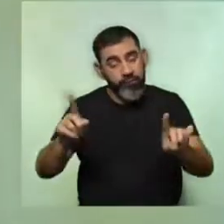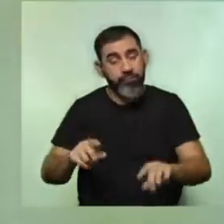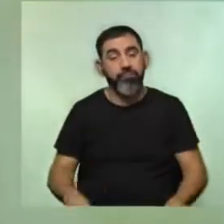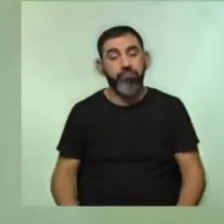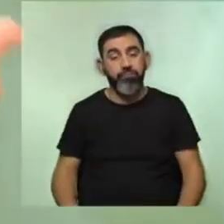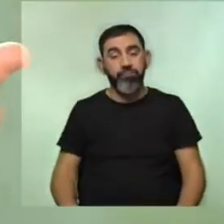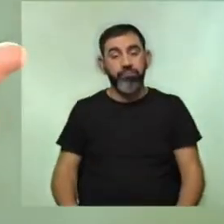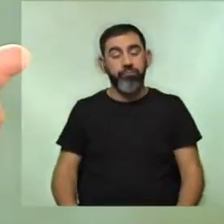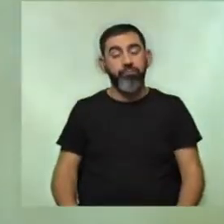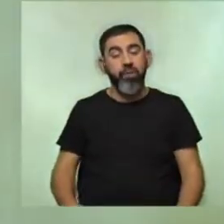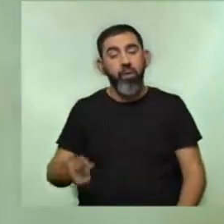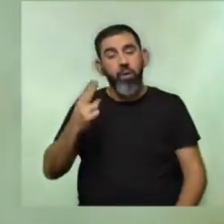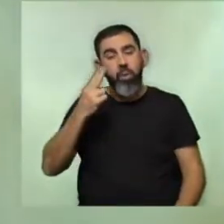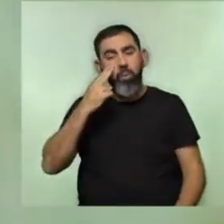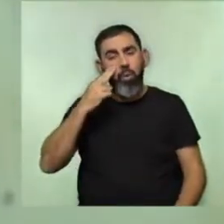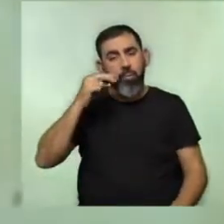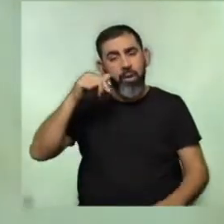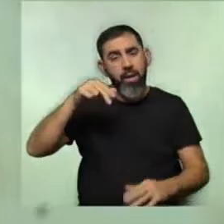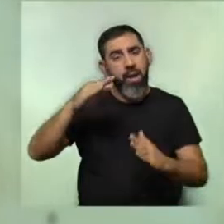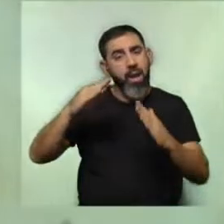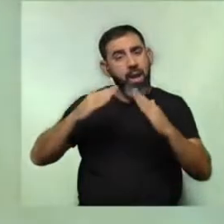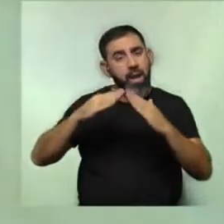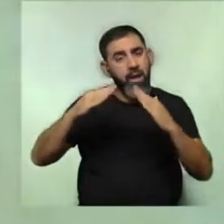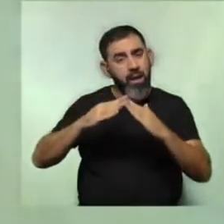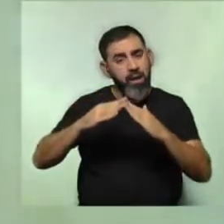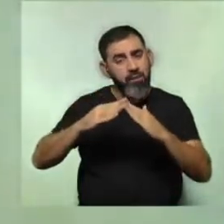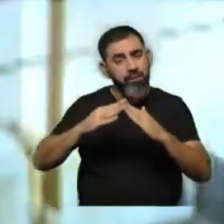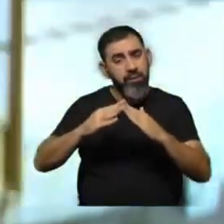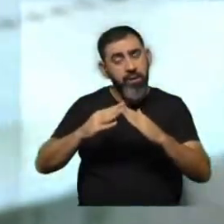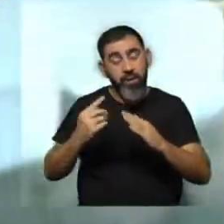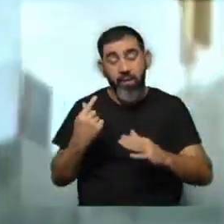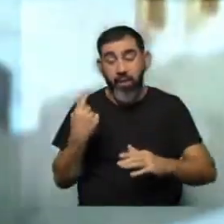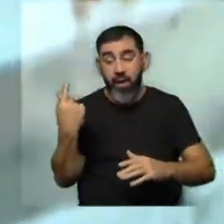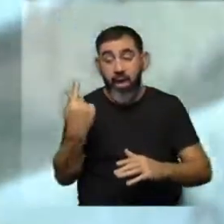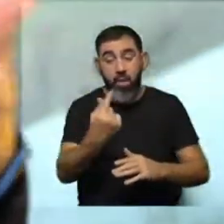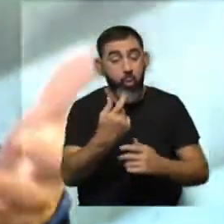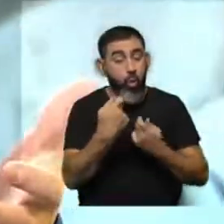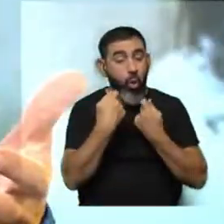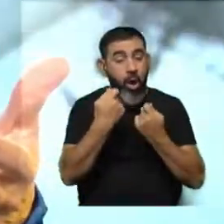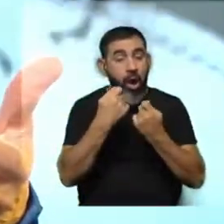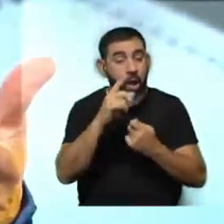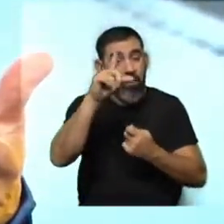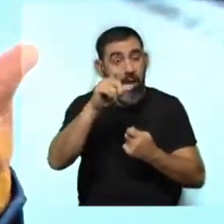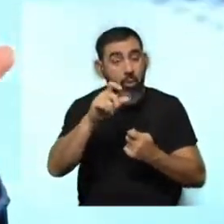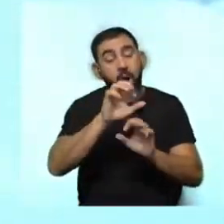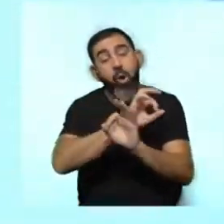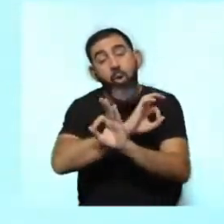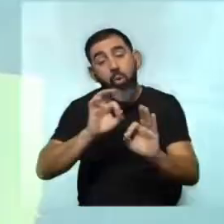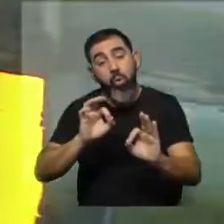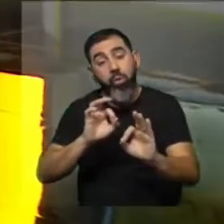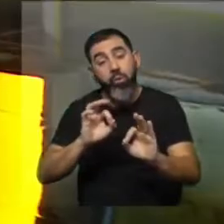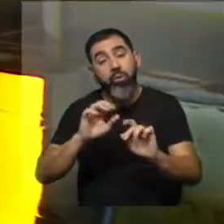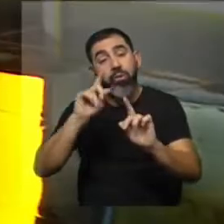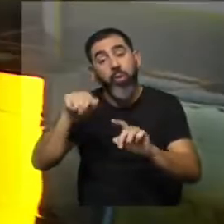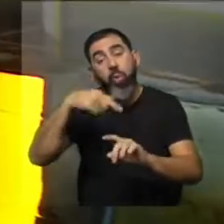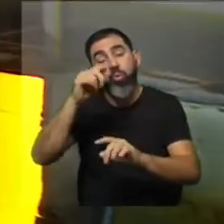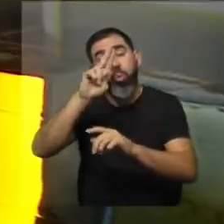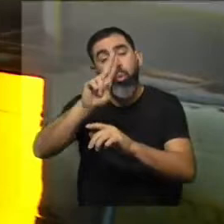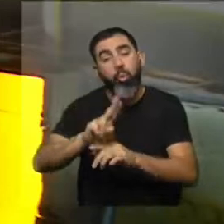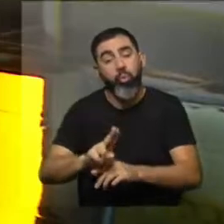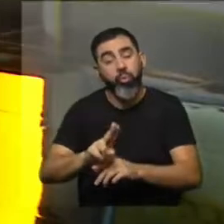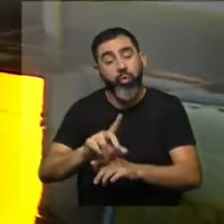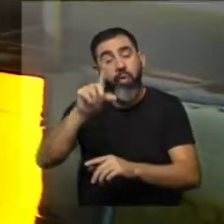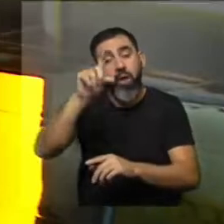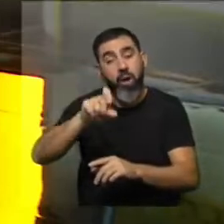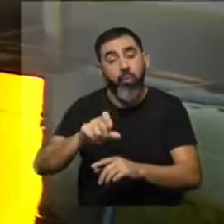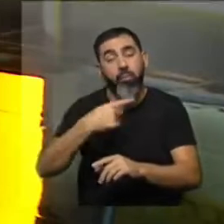problema está en la casa, digamos, en el uso de los individuos, de las personas, o también en los otros usos que se le da al agua